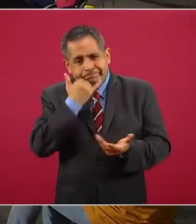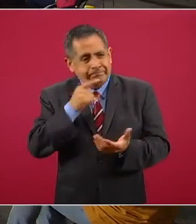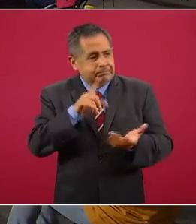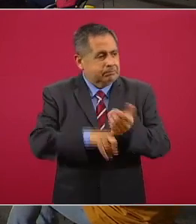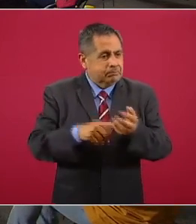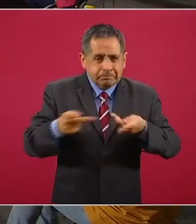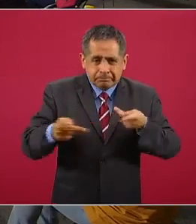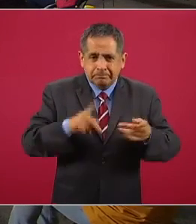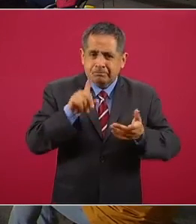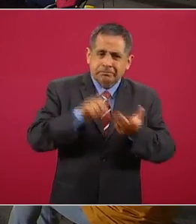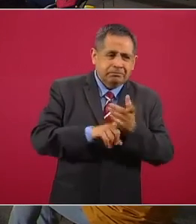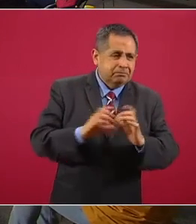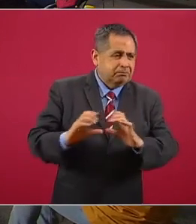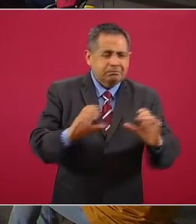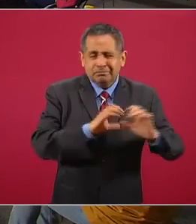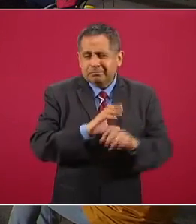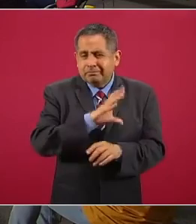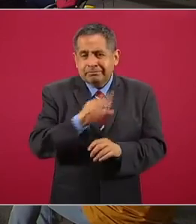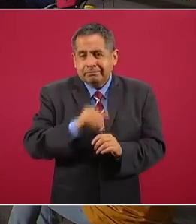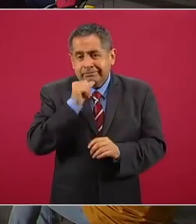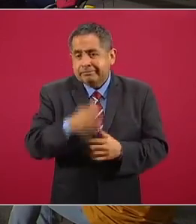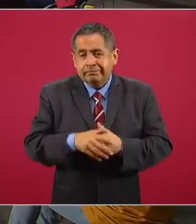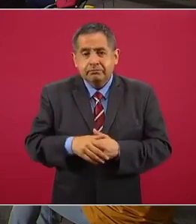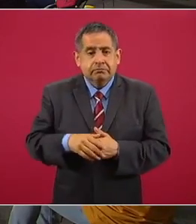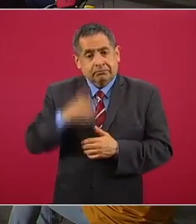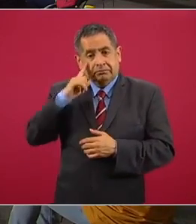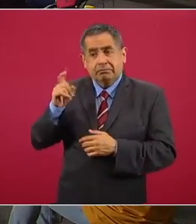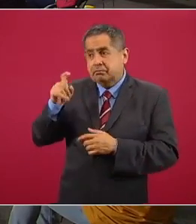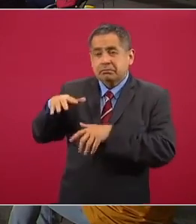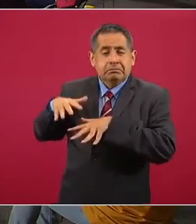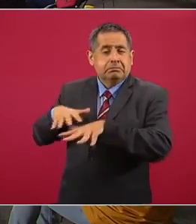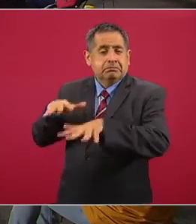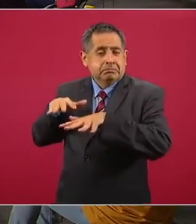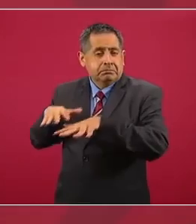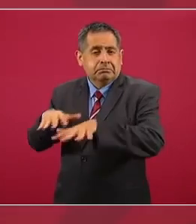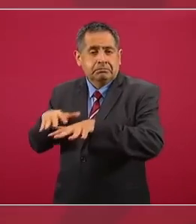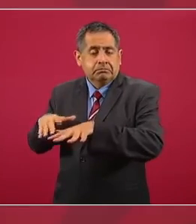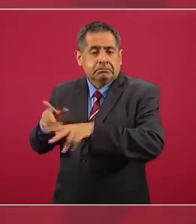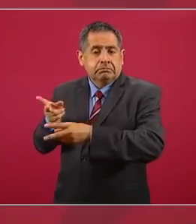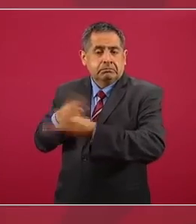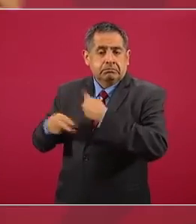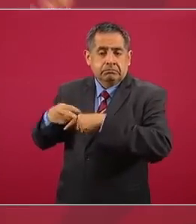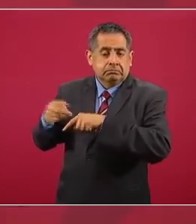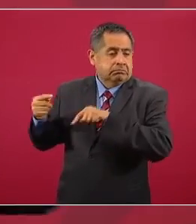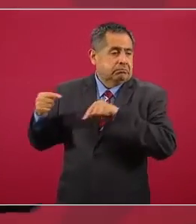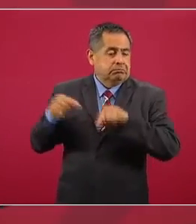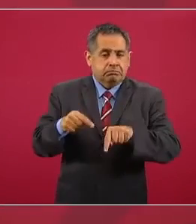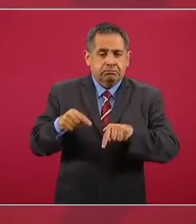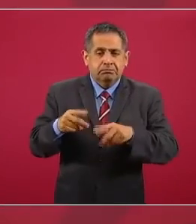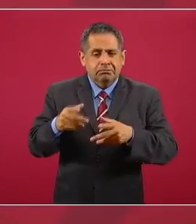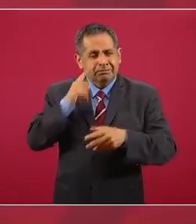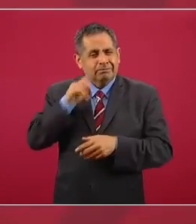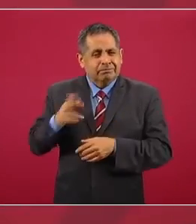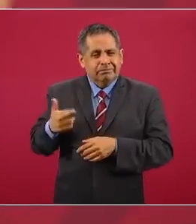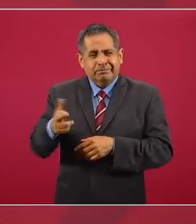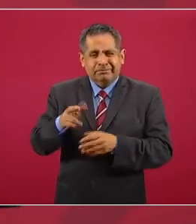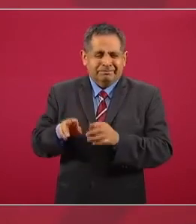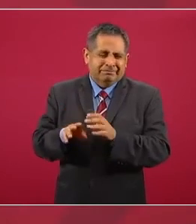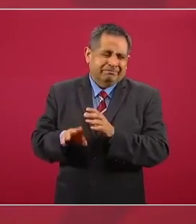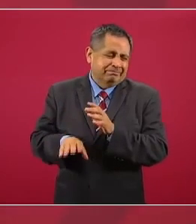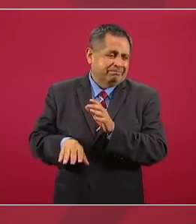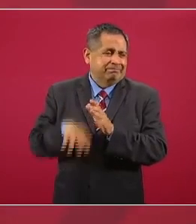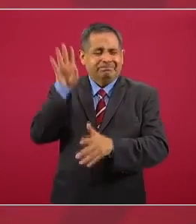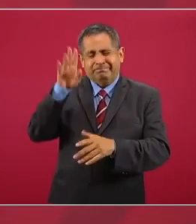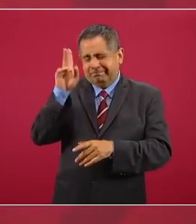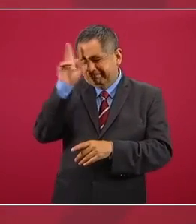la infraestructura, todas las descargas de aguas residuales de manera sin tratar van a los ríos. O sea, ese es un